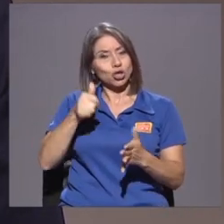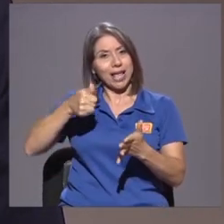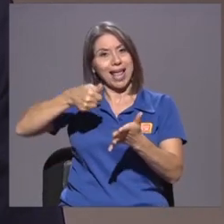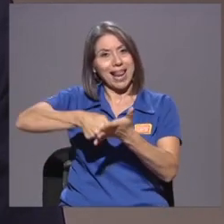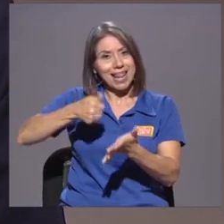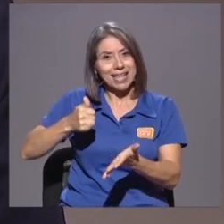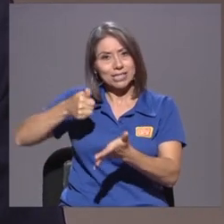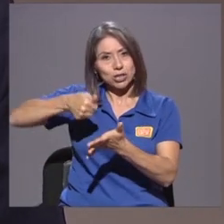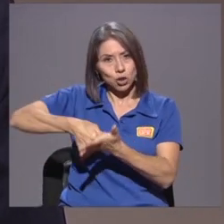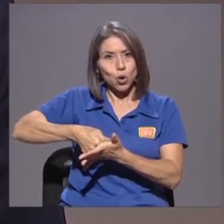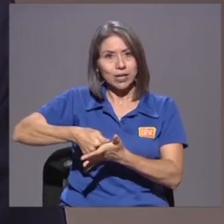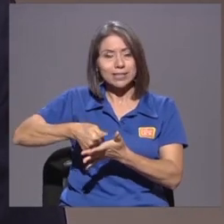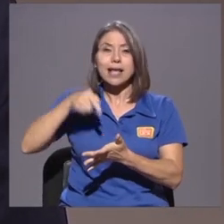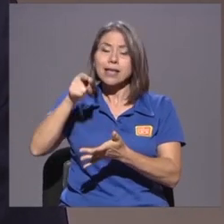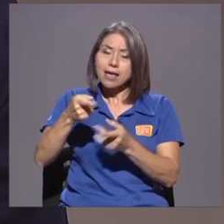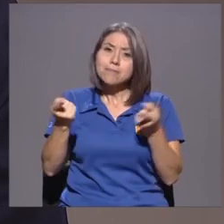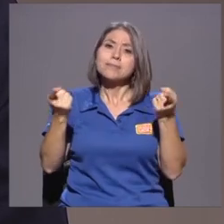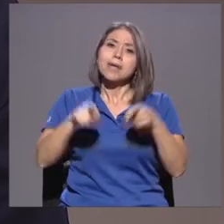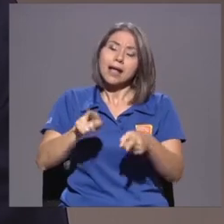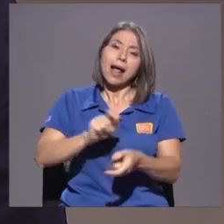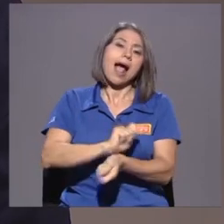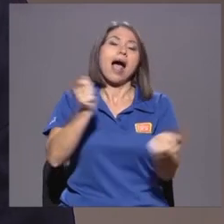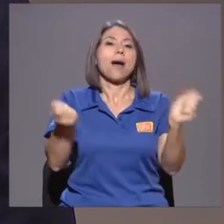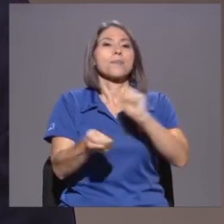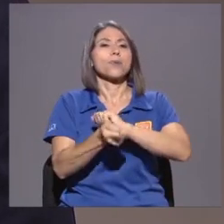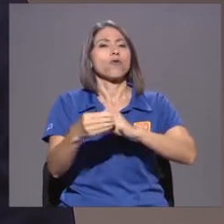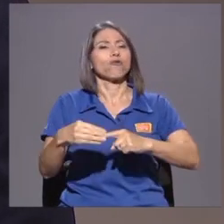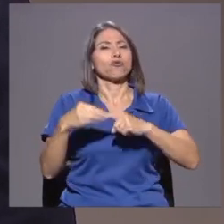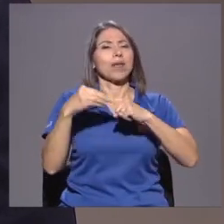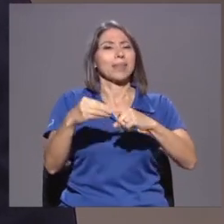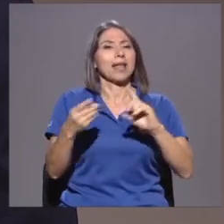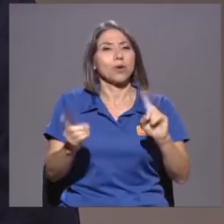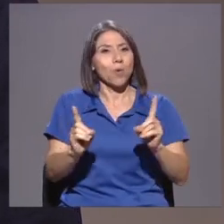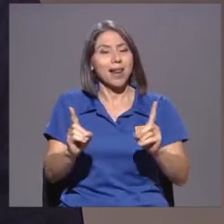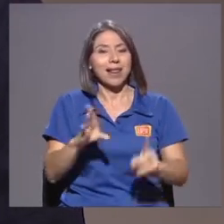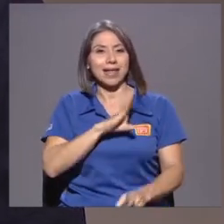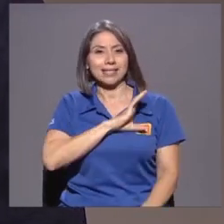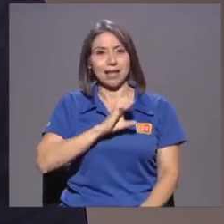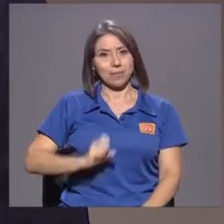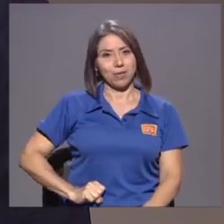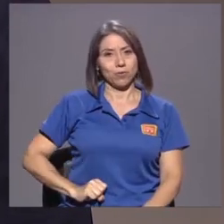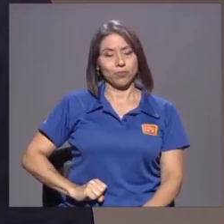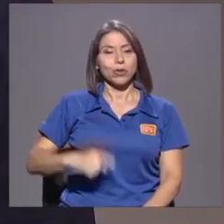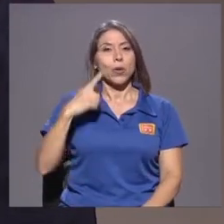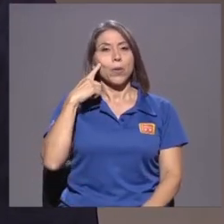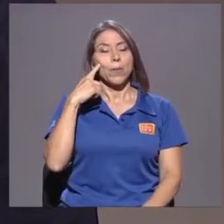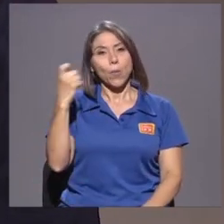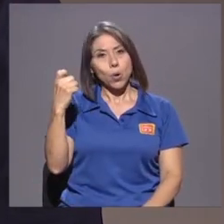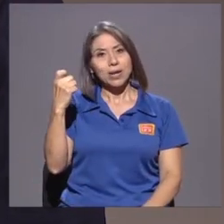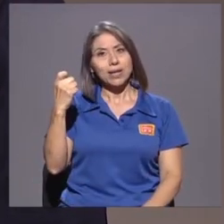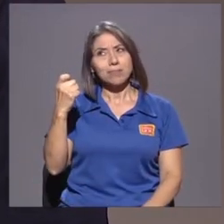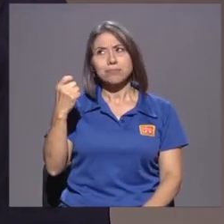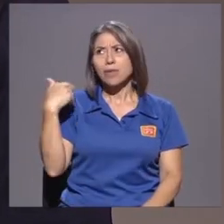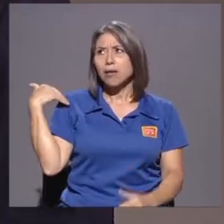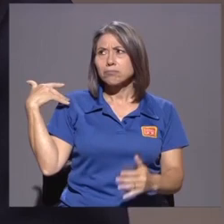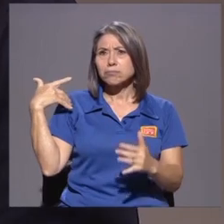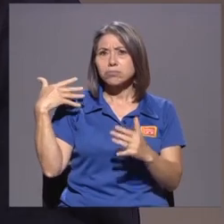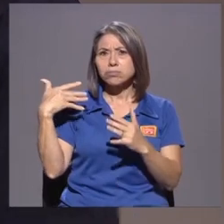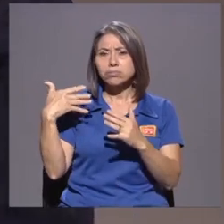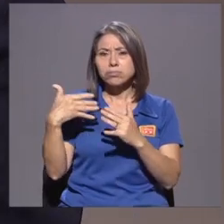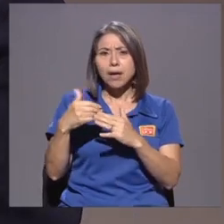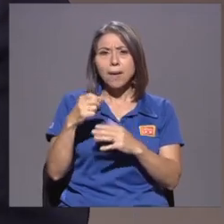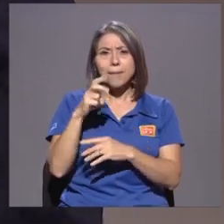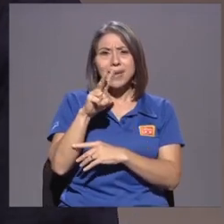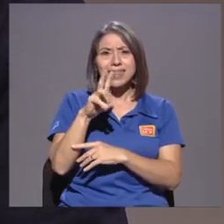dio un cambio más fundamental fue en la del salvador situ porque después de prácticamente 26 años